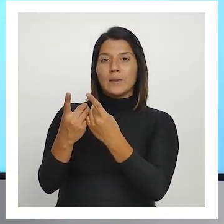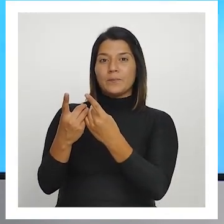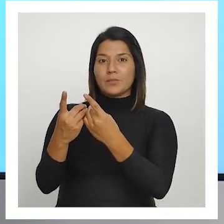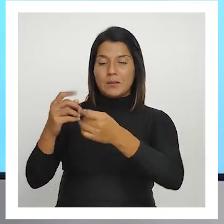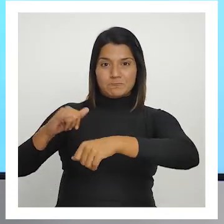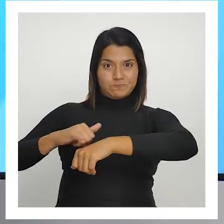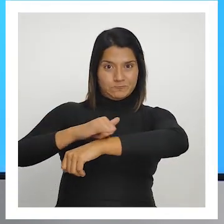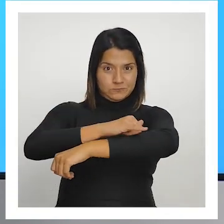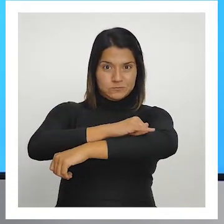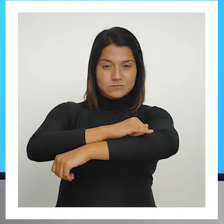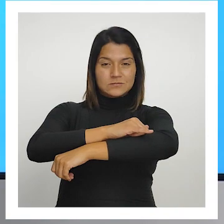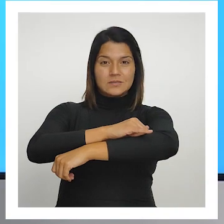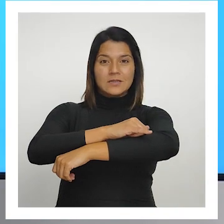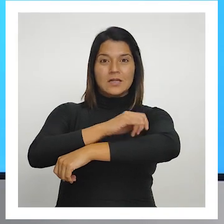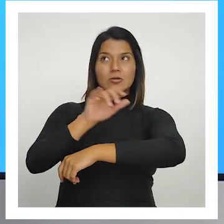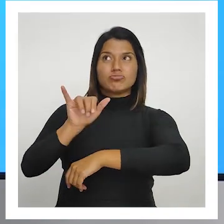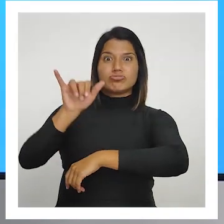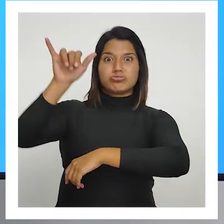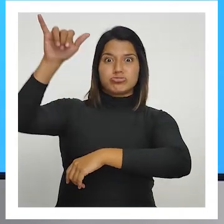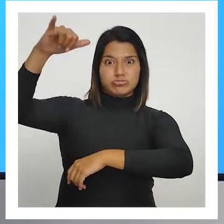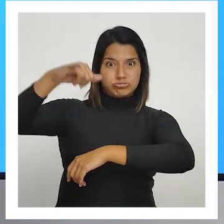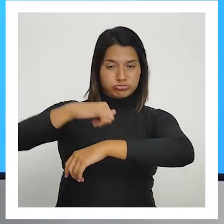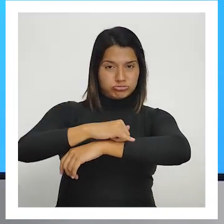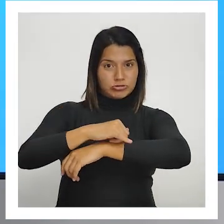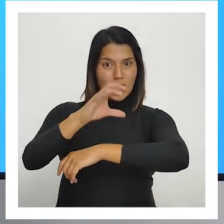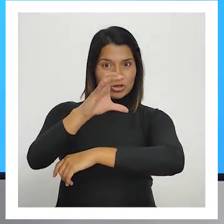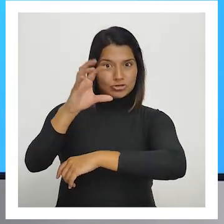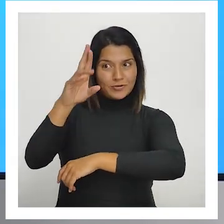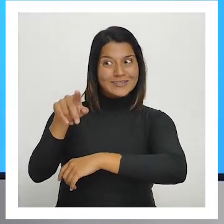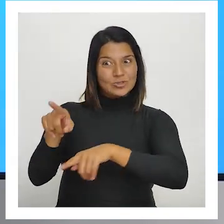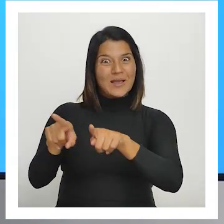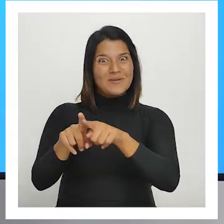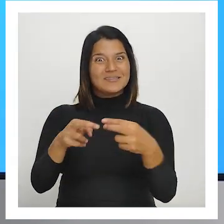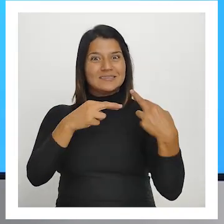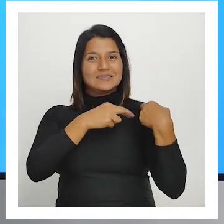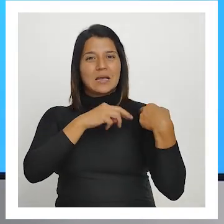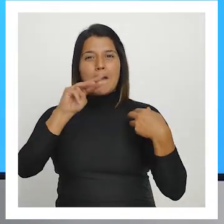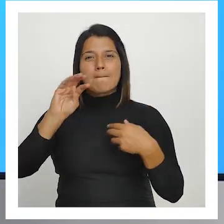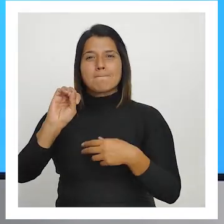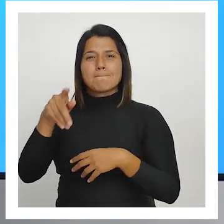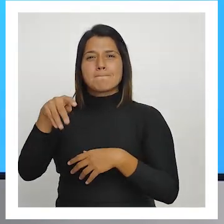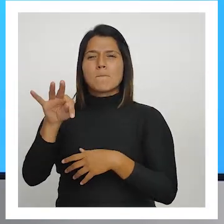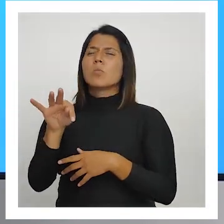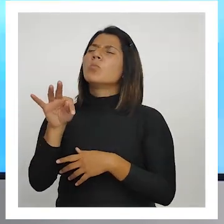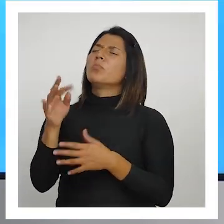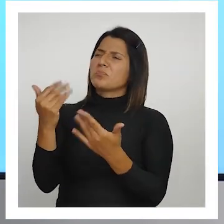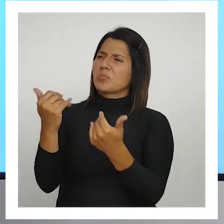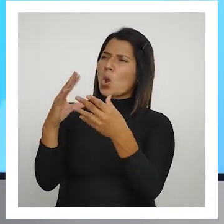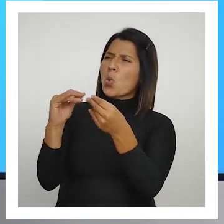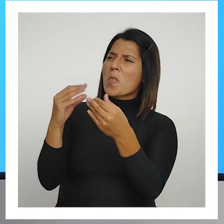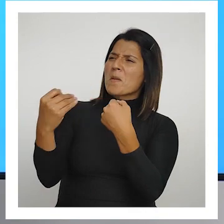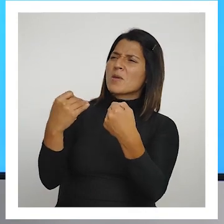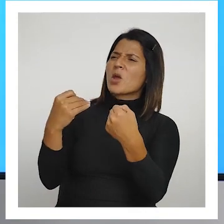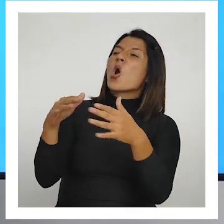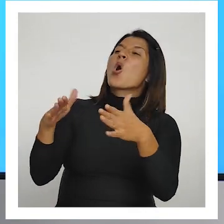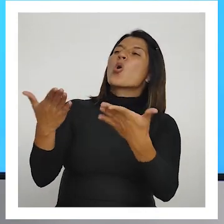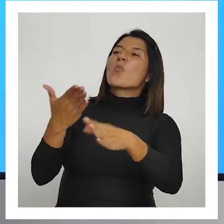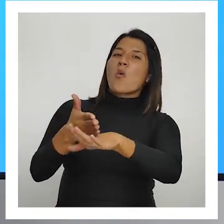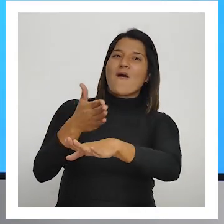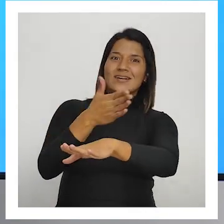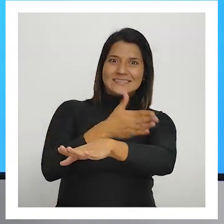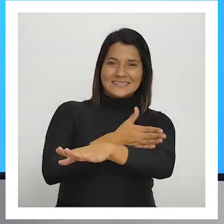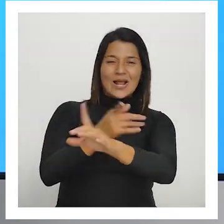puertos aéreos, o sea, nuestras entradas vía aérea al país. Cuénteme cómo han avanzado estratégicamente o en gestión